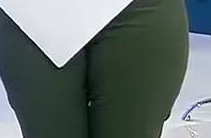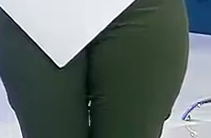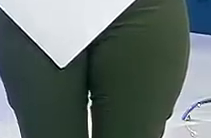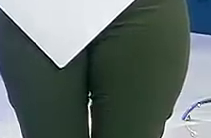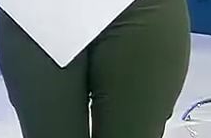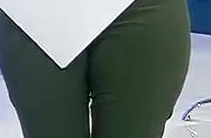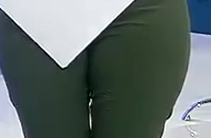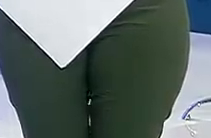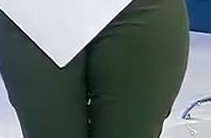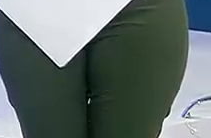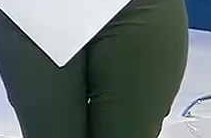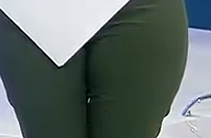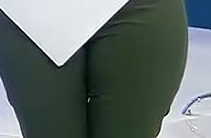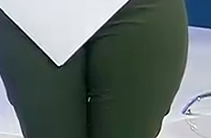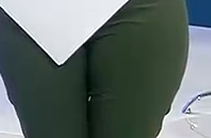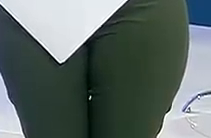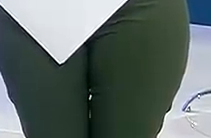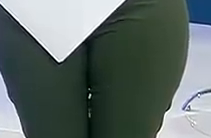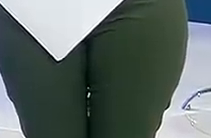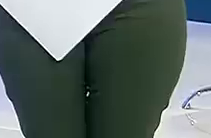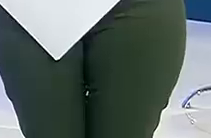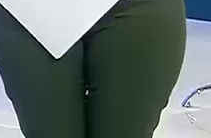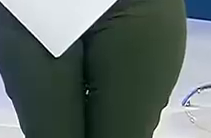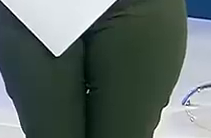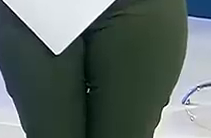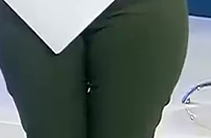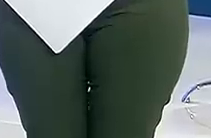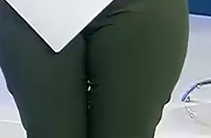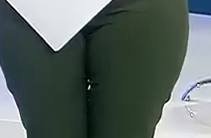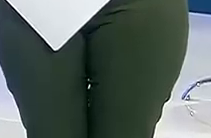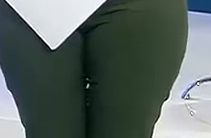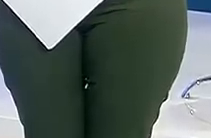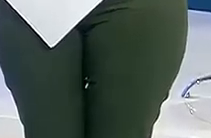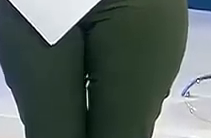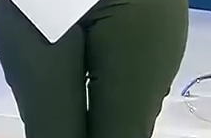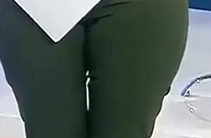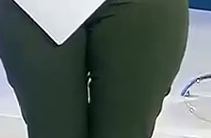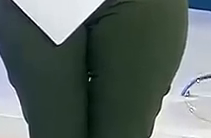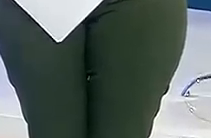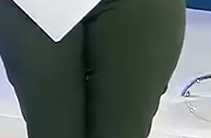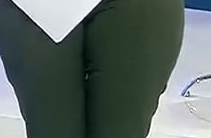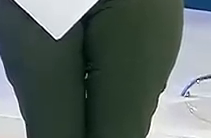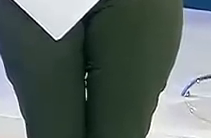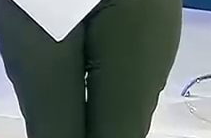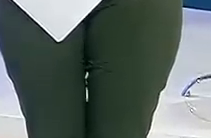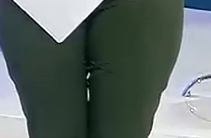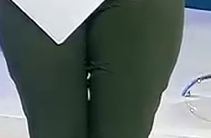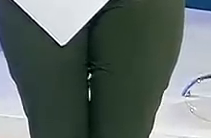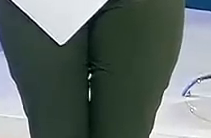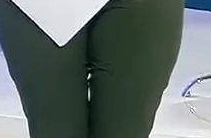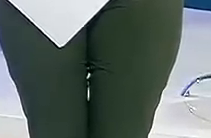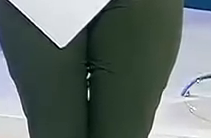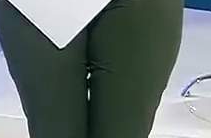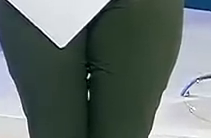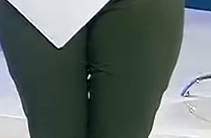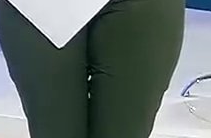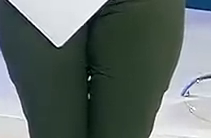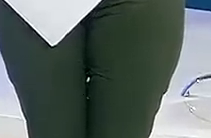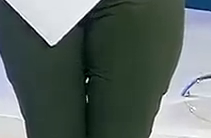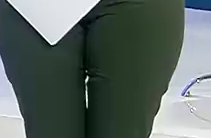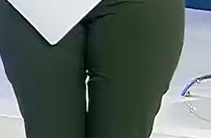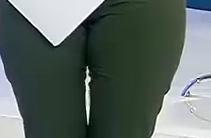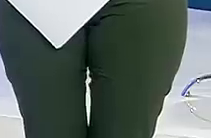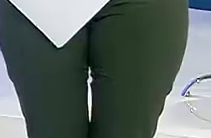de Guayaquil para el mundo entero. Más aún cuando estamos cada vez más cerca del punto culminante de la celebración de la Perla del